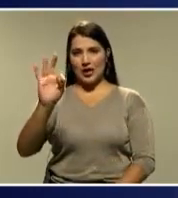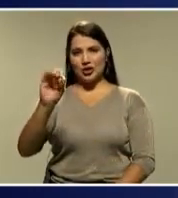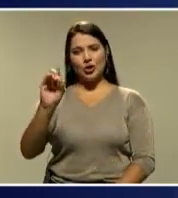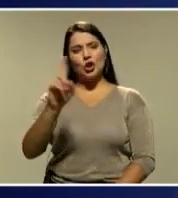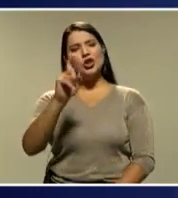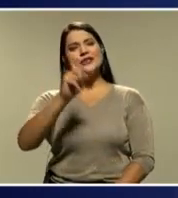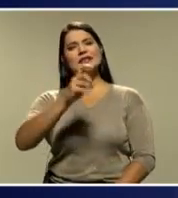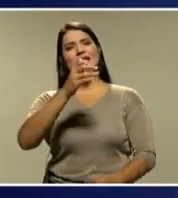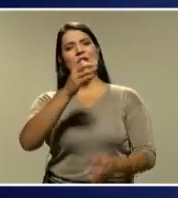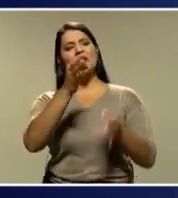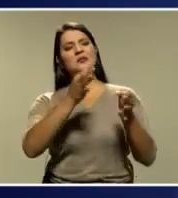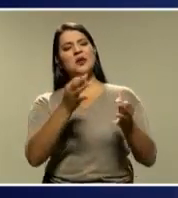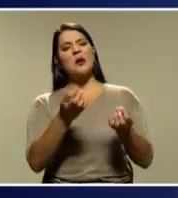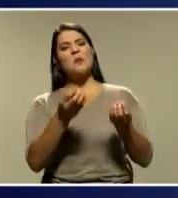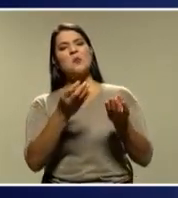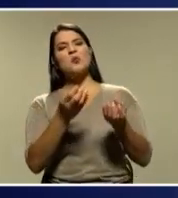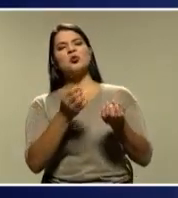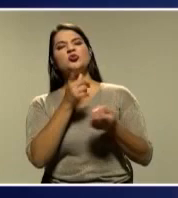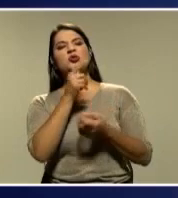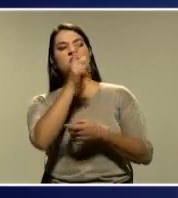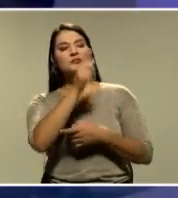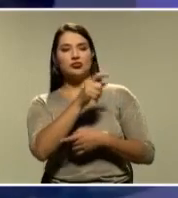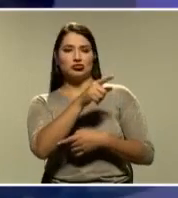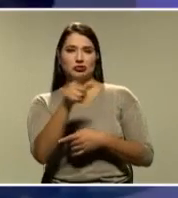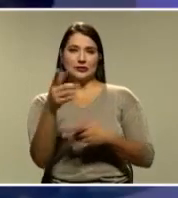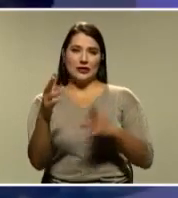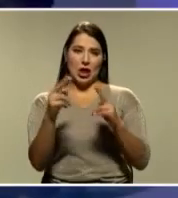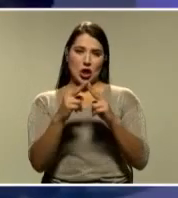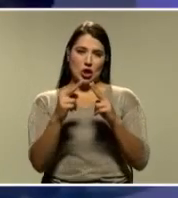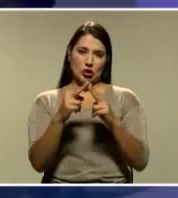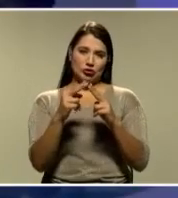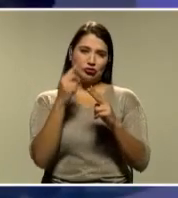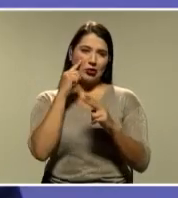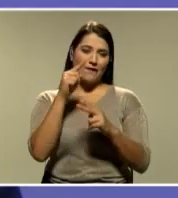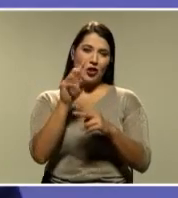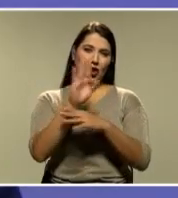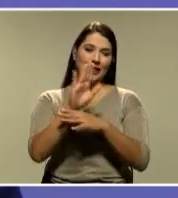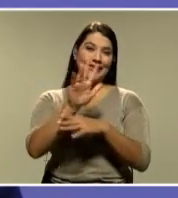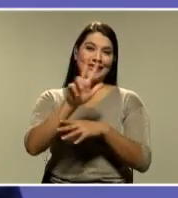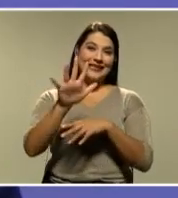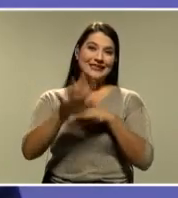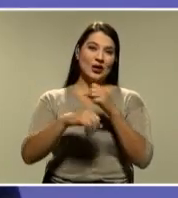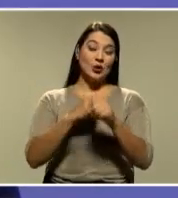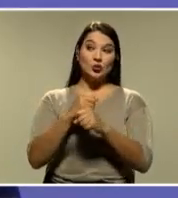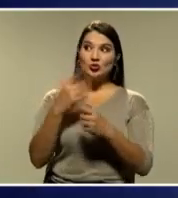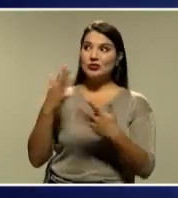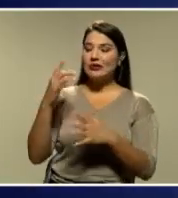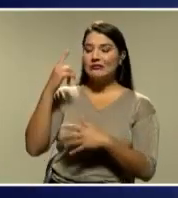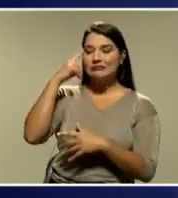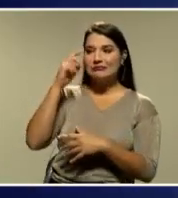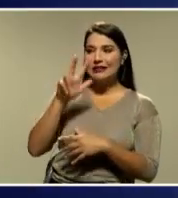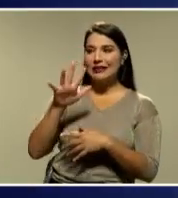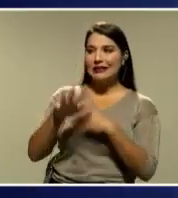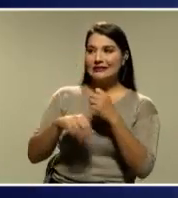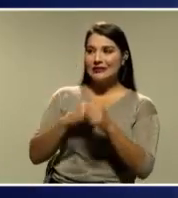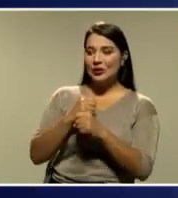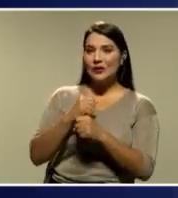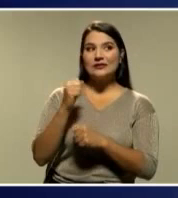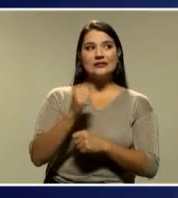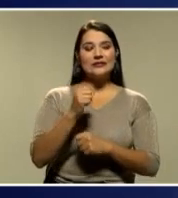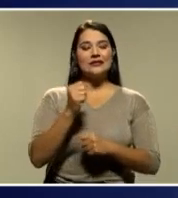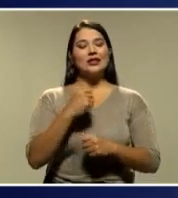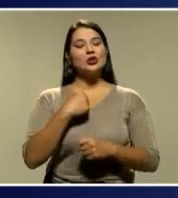conoce muchísimo. Lo ha tenido en tele 35 años. Imagínese usted, 35 años. 35 años. Yo pensaba, Marcelo,